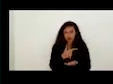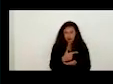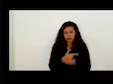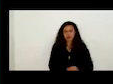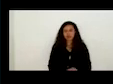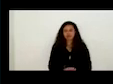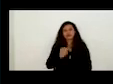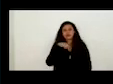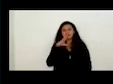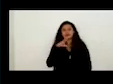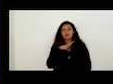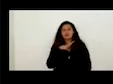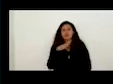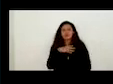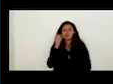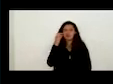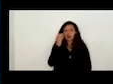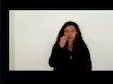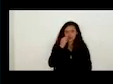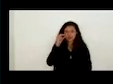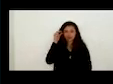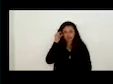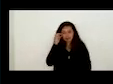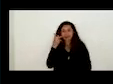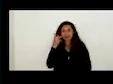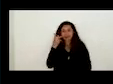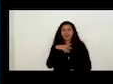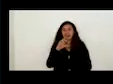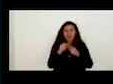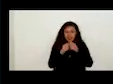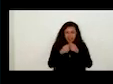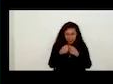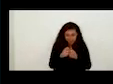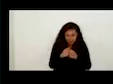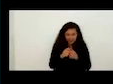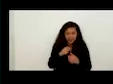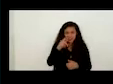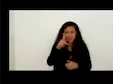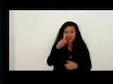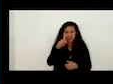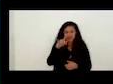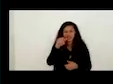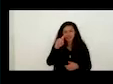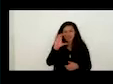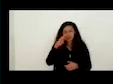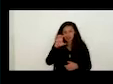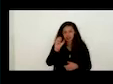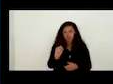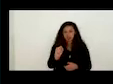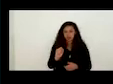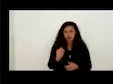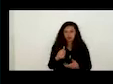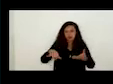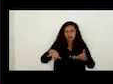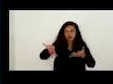encontrar las nueces, las almendras, los cacahuates, los pistaches. El aceite vegetal que ustedes quieran para